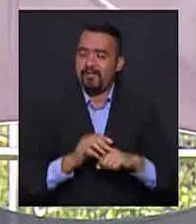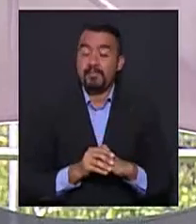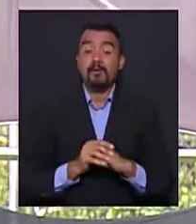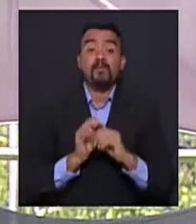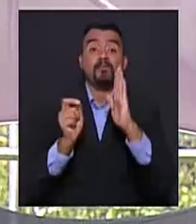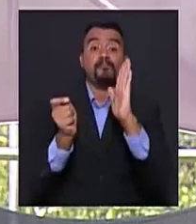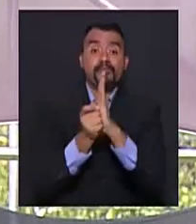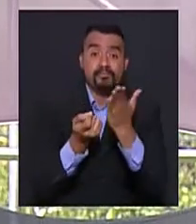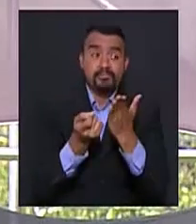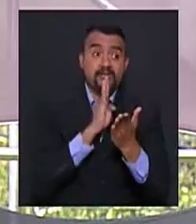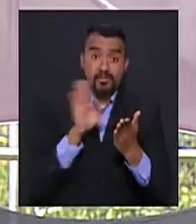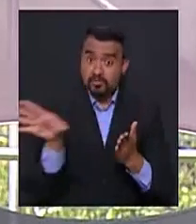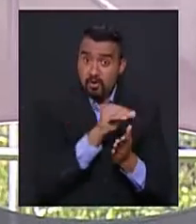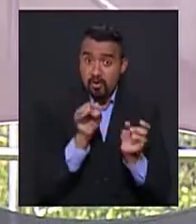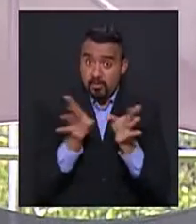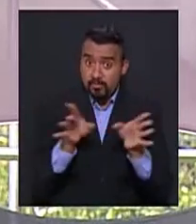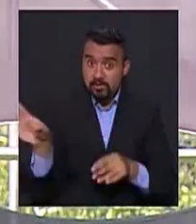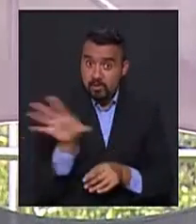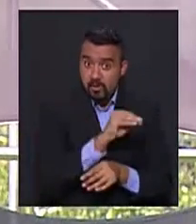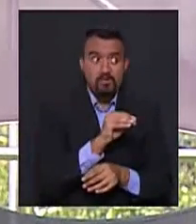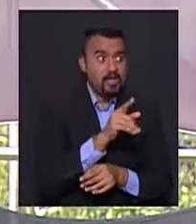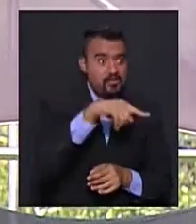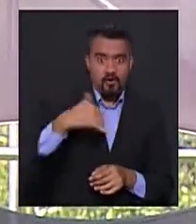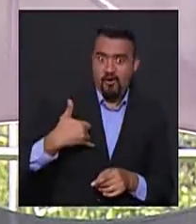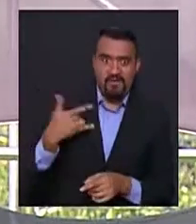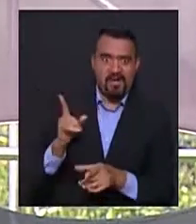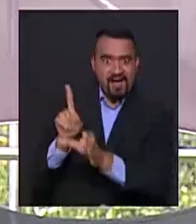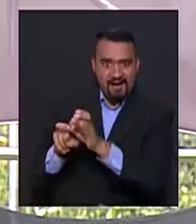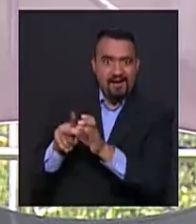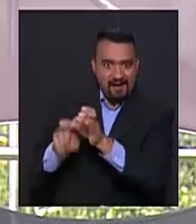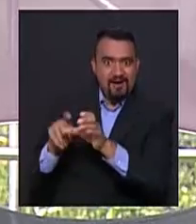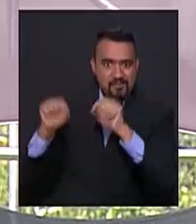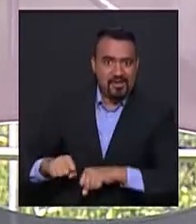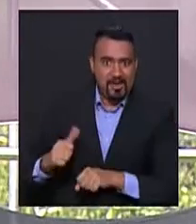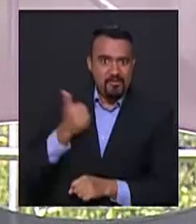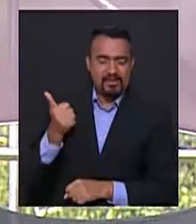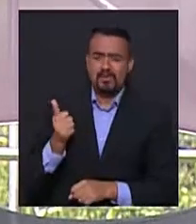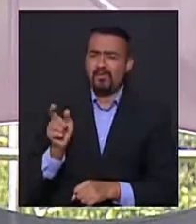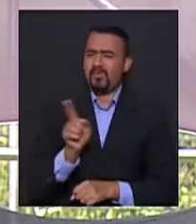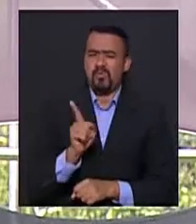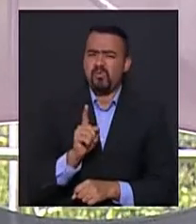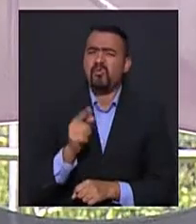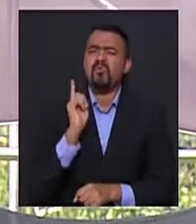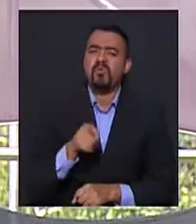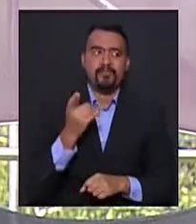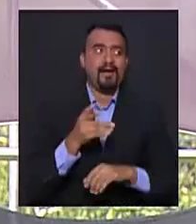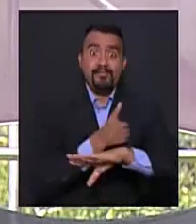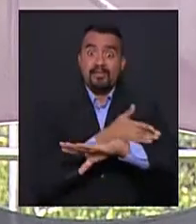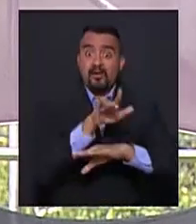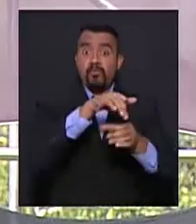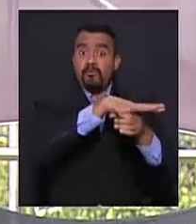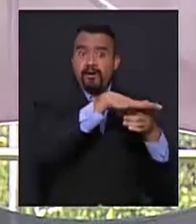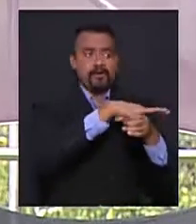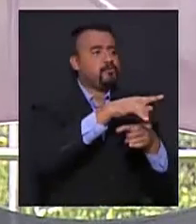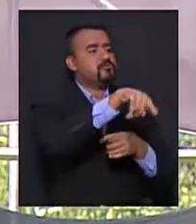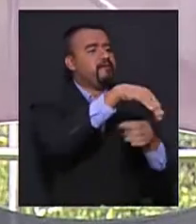que impide que esas oportunidades lleguen a ciertos jóvenes. Jóvenes a los que se les ha dicho que pertenecen a un barrio,